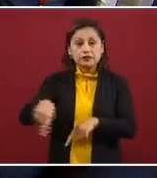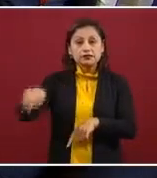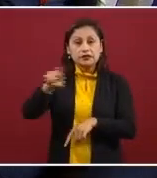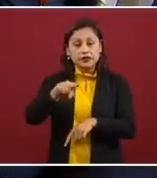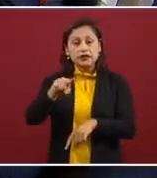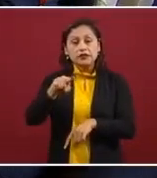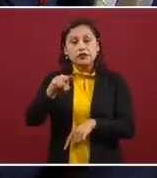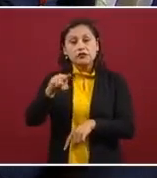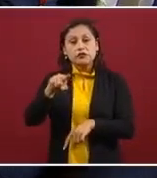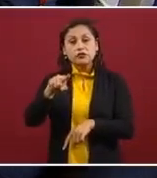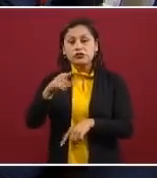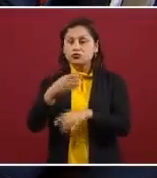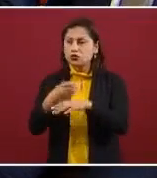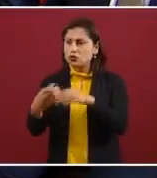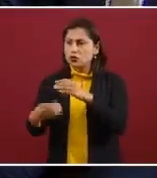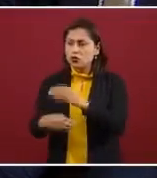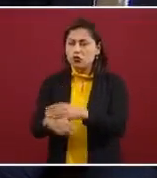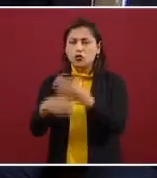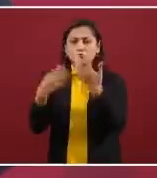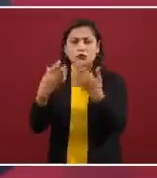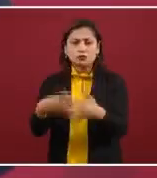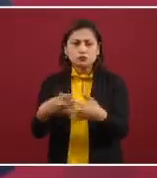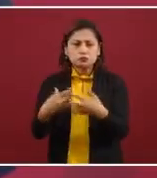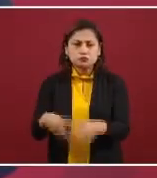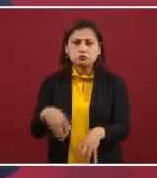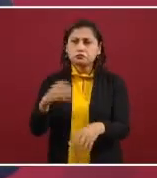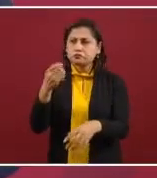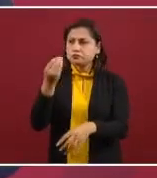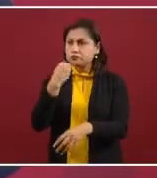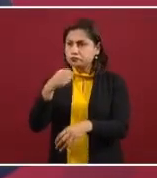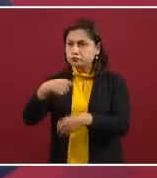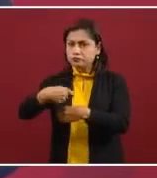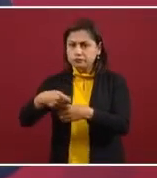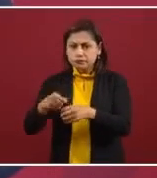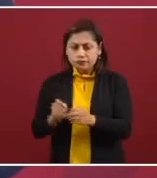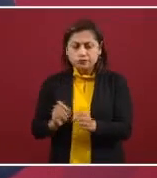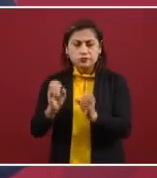productos industriales o envasados